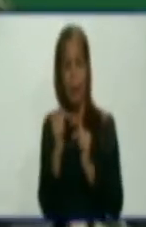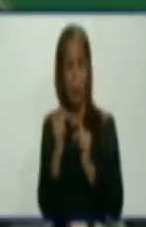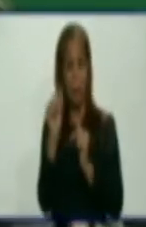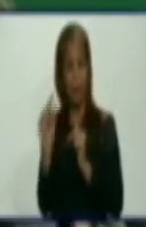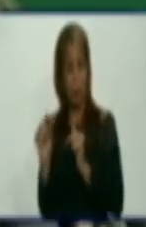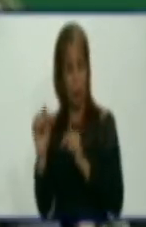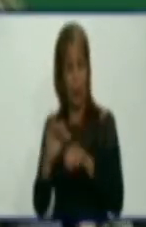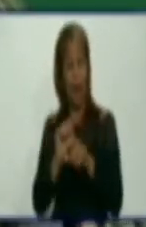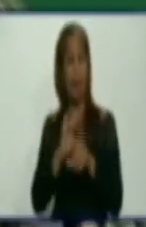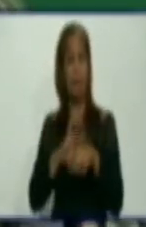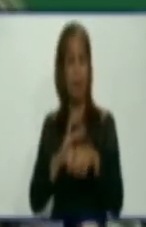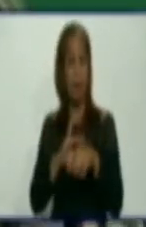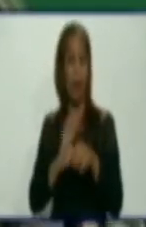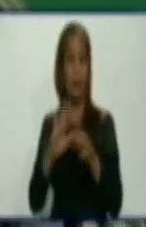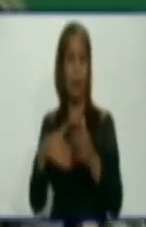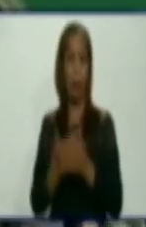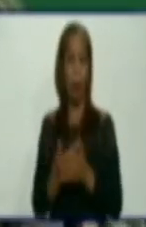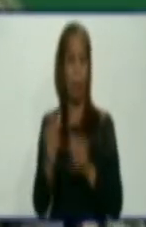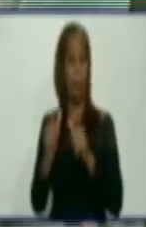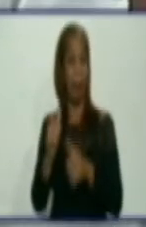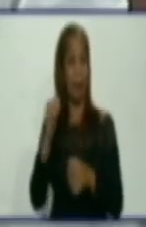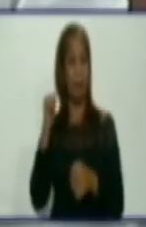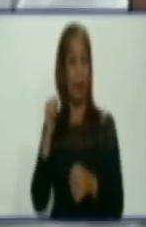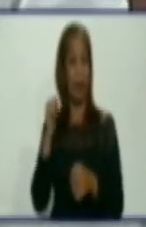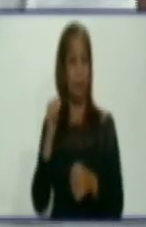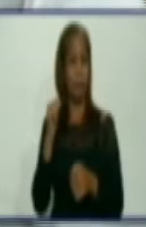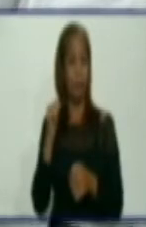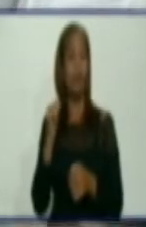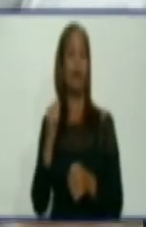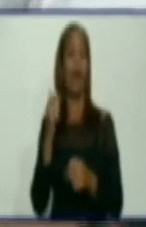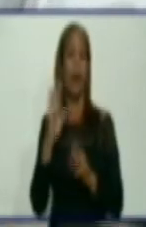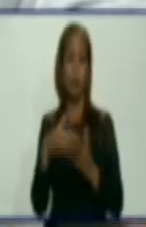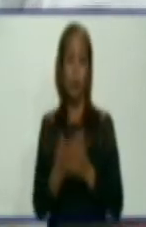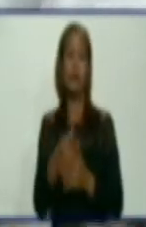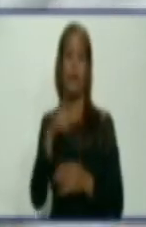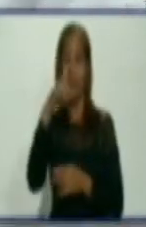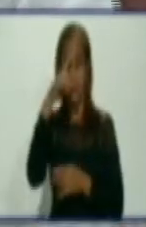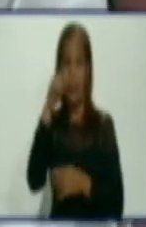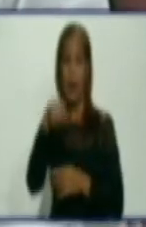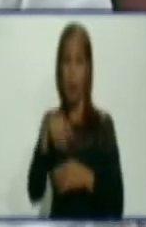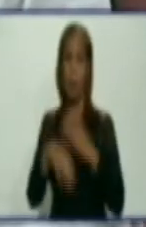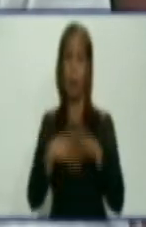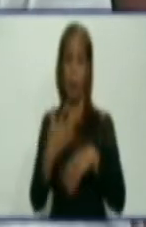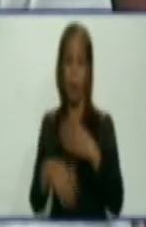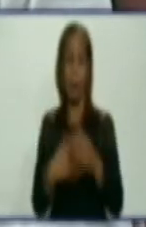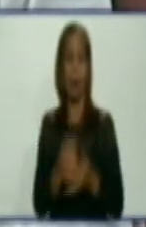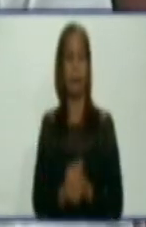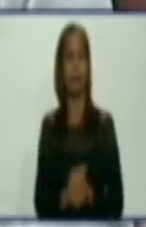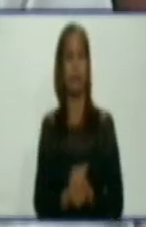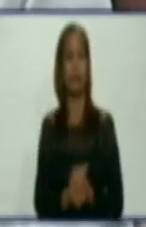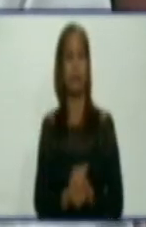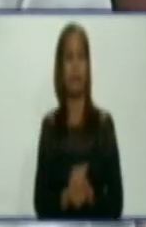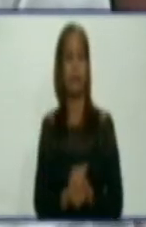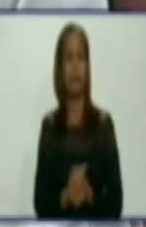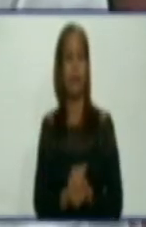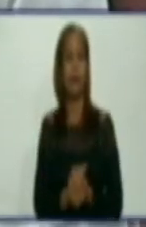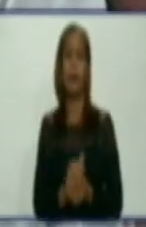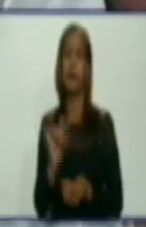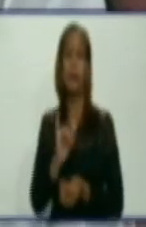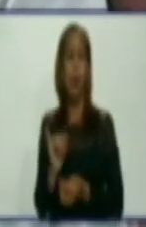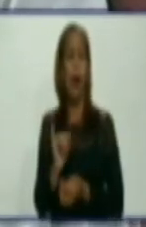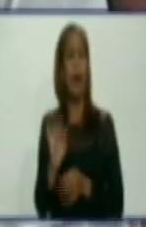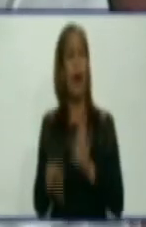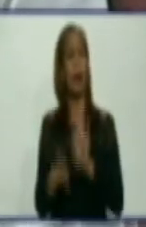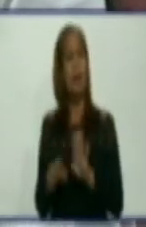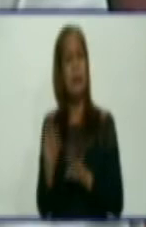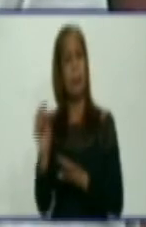innecesariamente, todavía personas con síntomas respiratorios no yendo de manera rápida al médico. Eso son factores